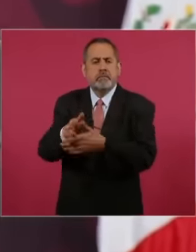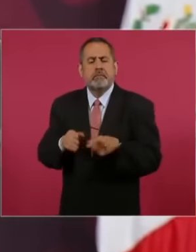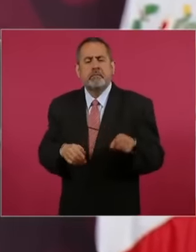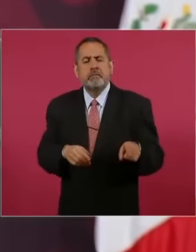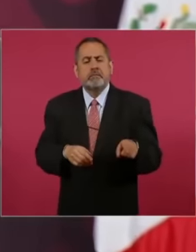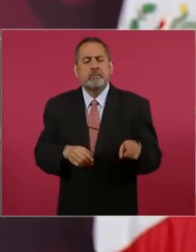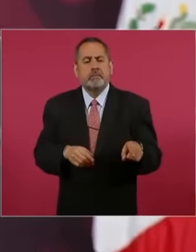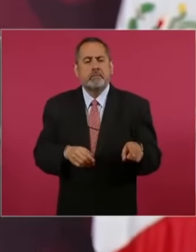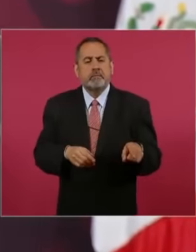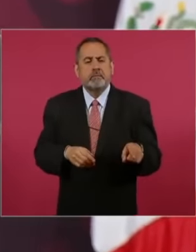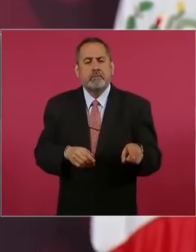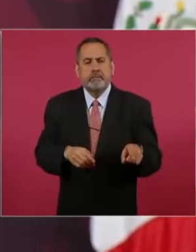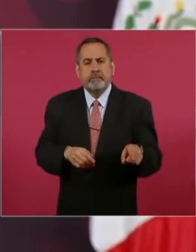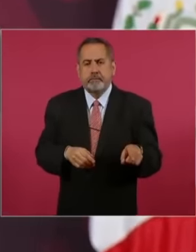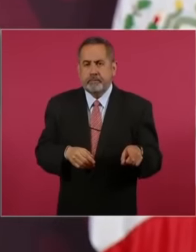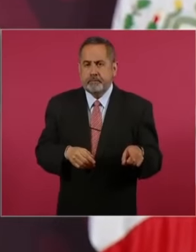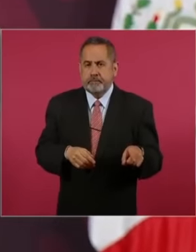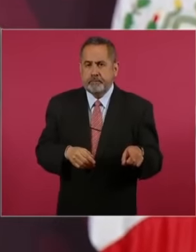la